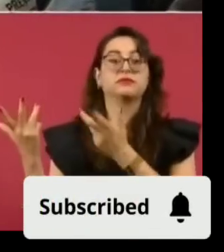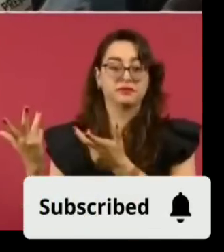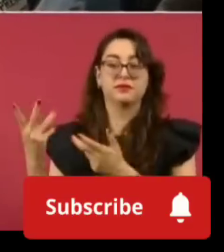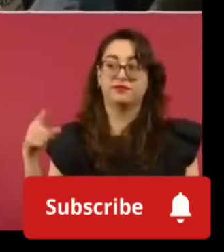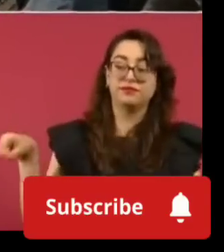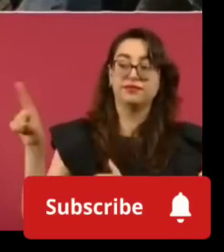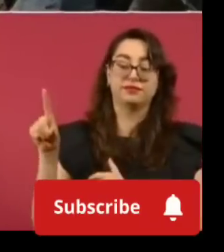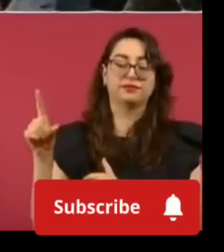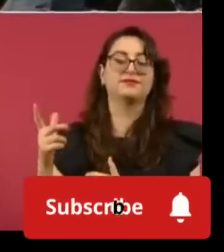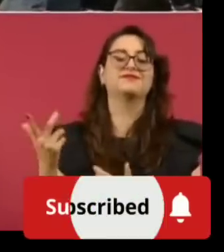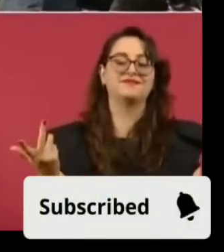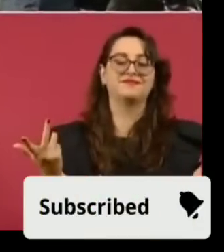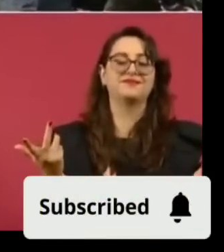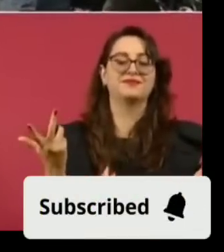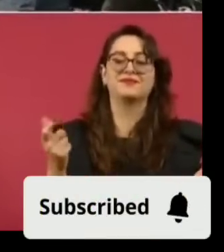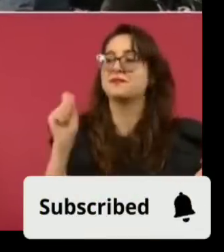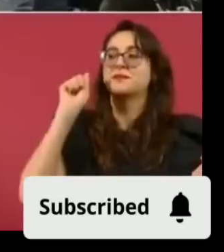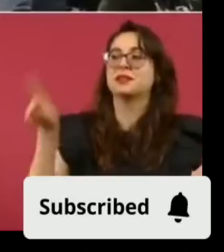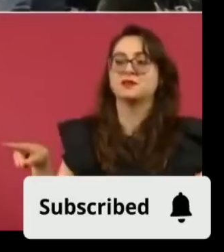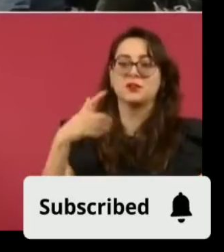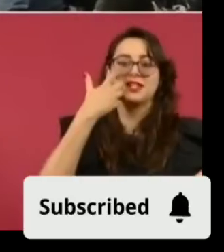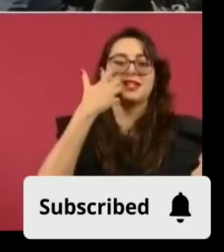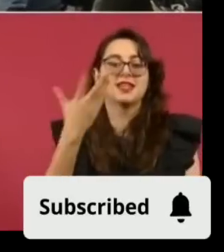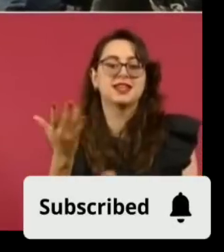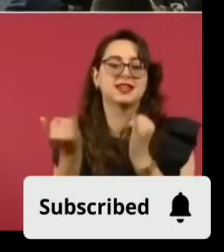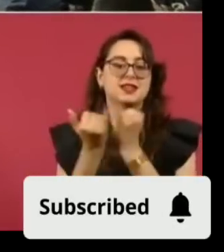vienen de la época